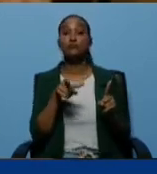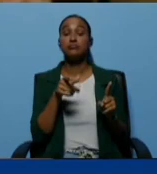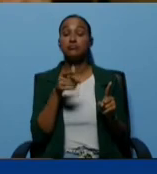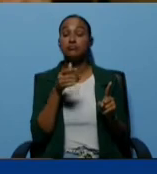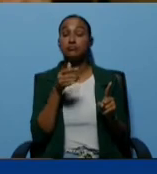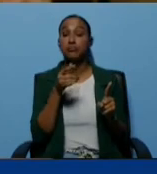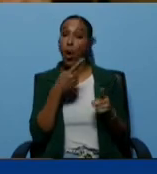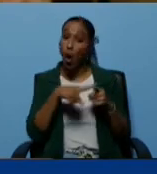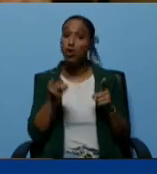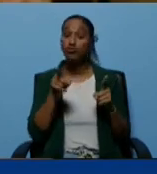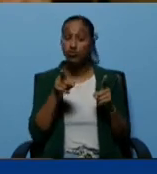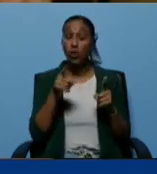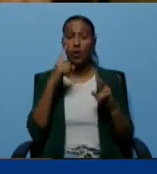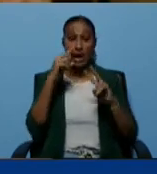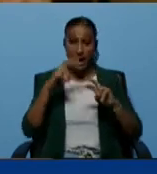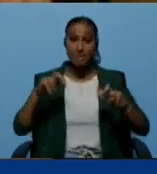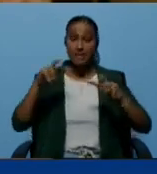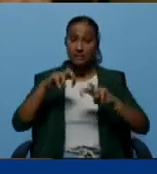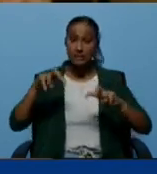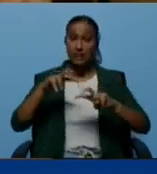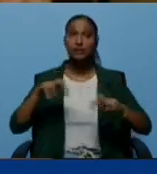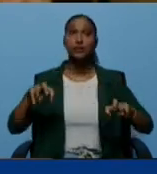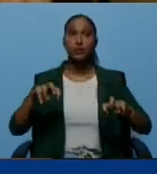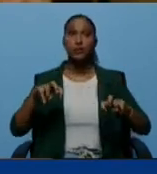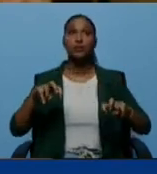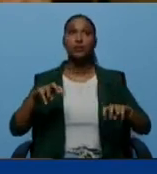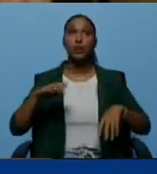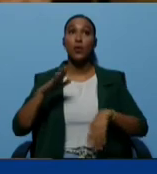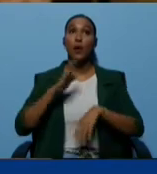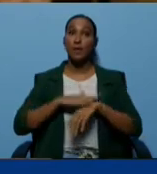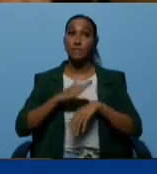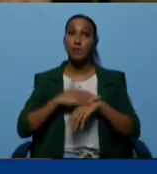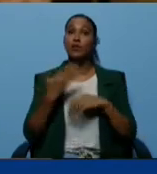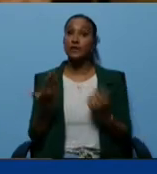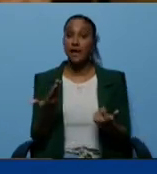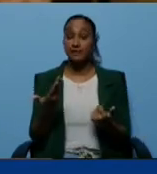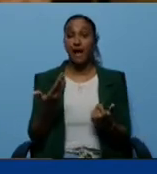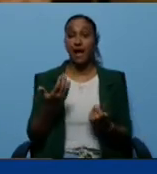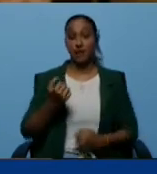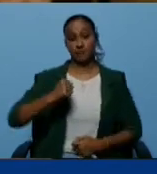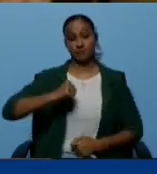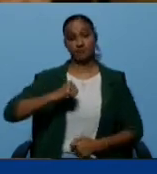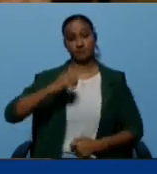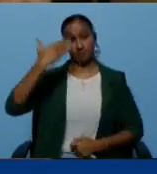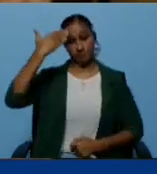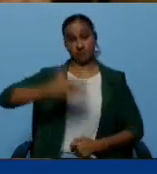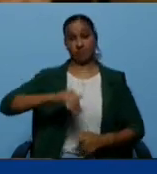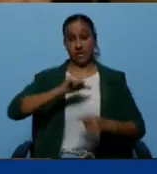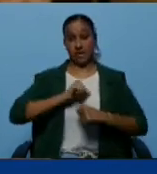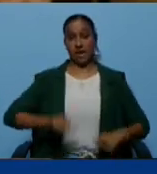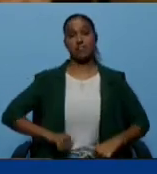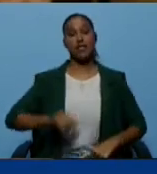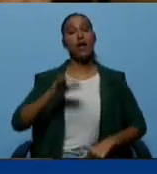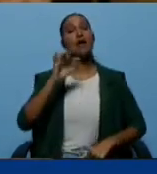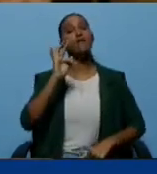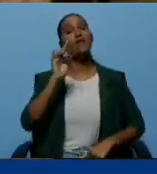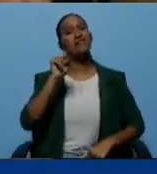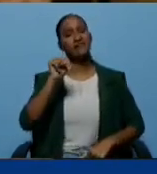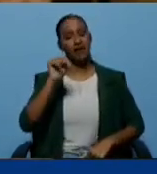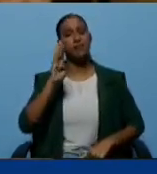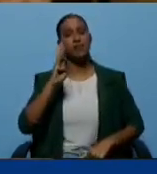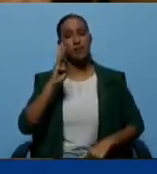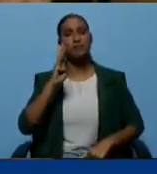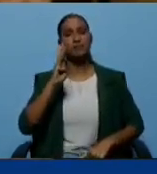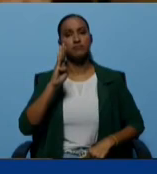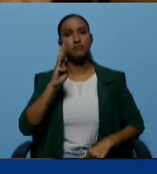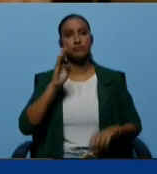aquí está representada la gloriosa Fuerza Armada Nacional Bolivariana. El caso del sargento